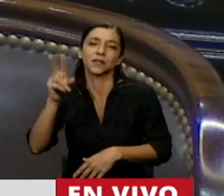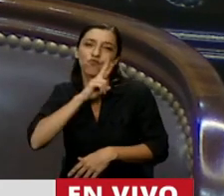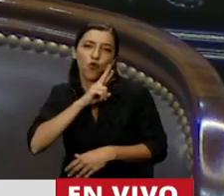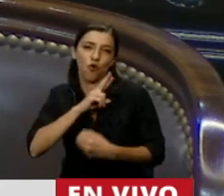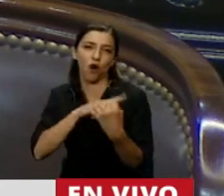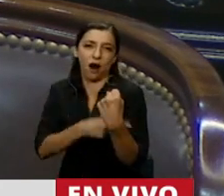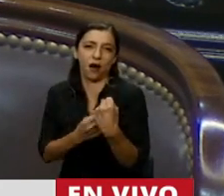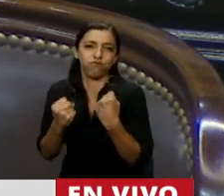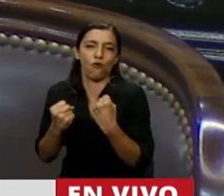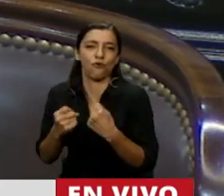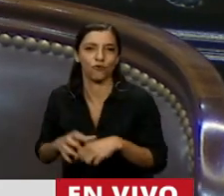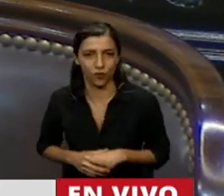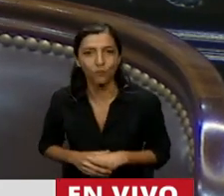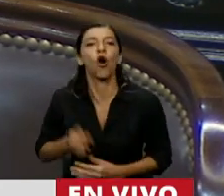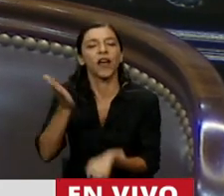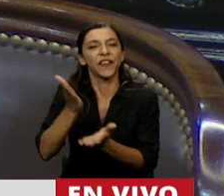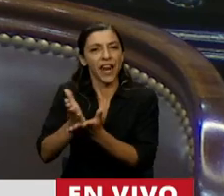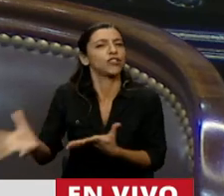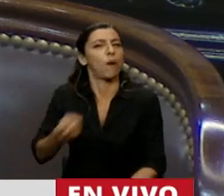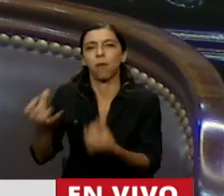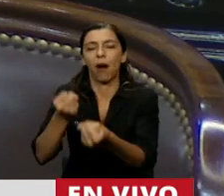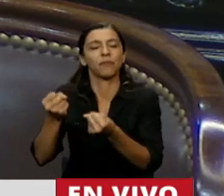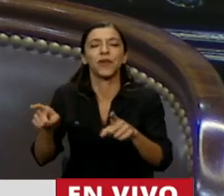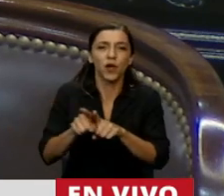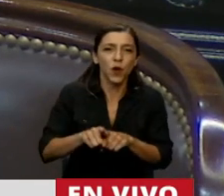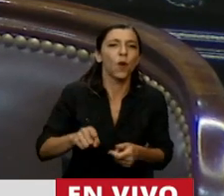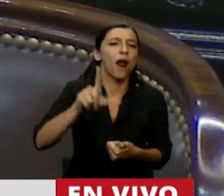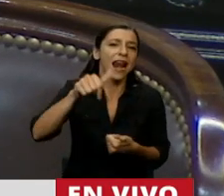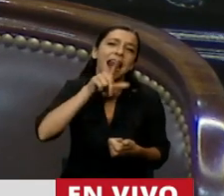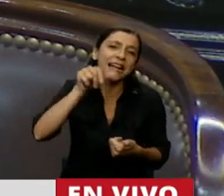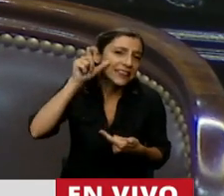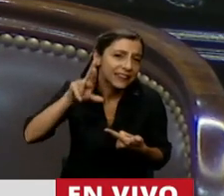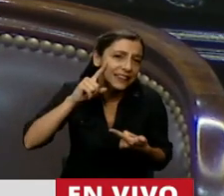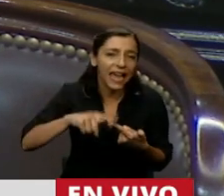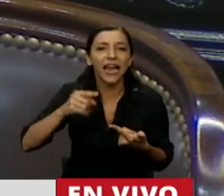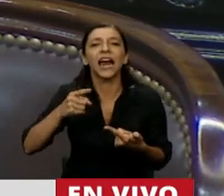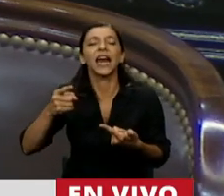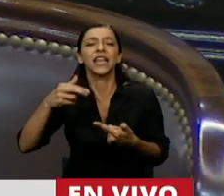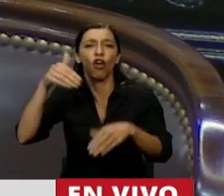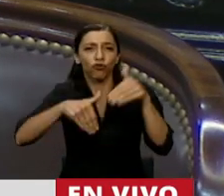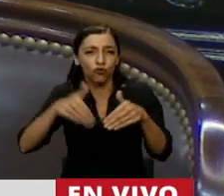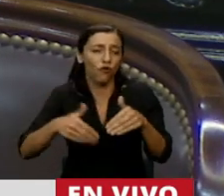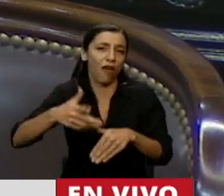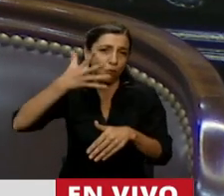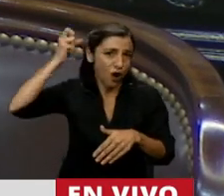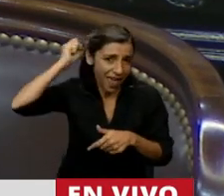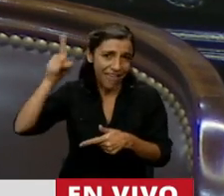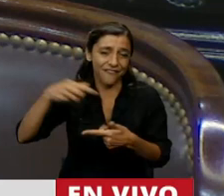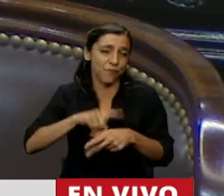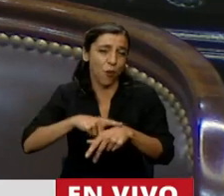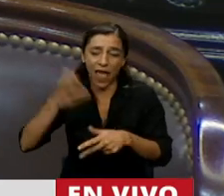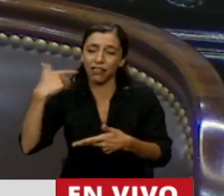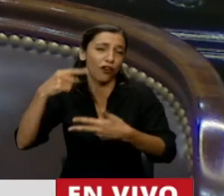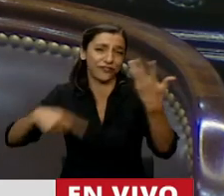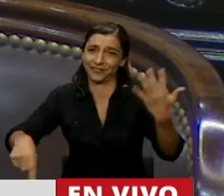mujeres por la conquista de los derechos. Lo vivimos con Julieta Lanteri, lo vimos con las sufragistas, con Cristina, con Eva. Y tengo que decir